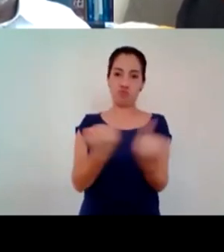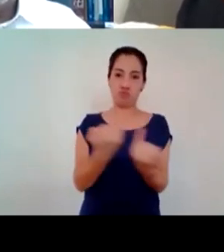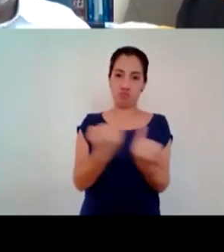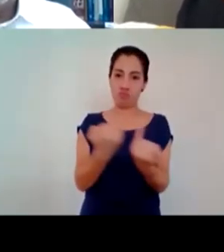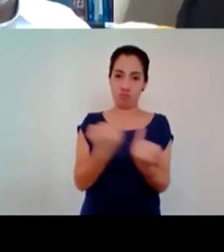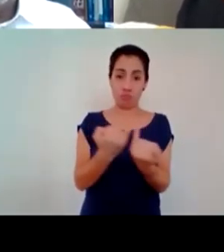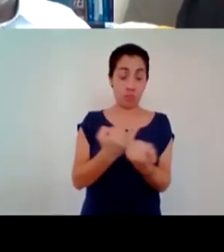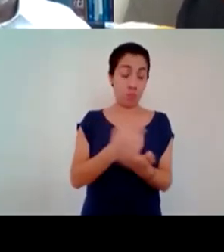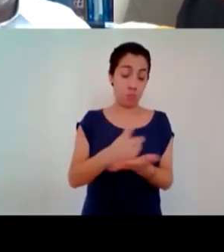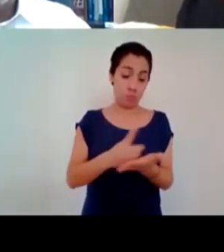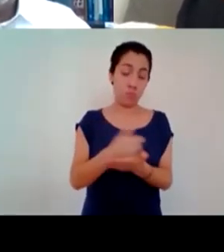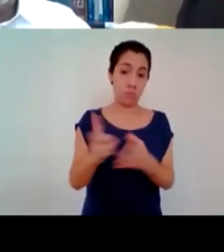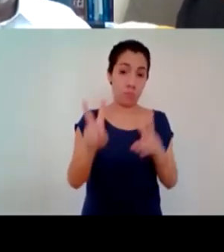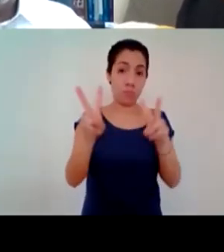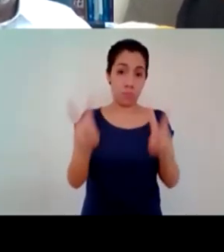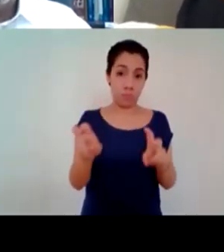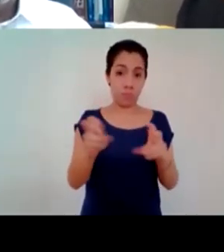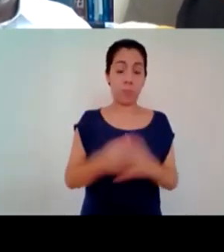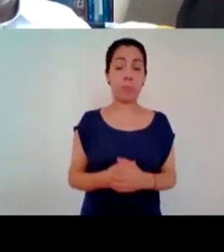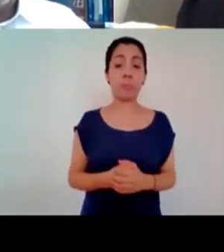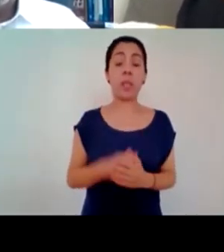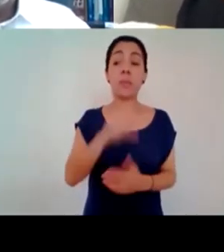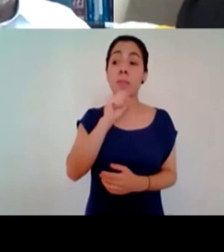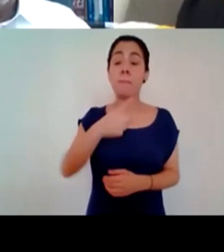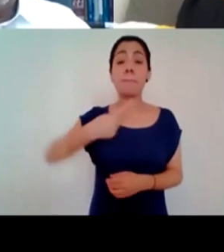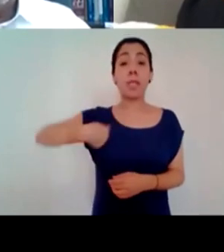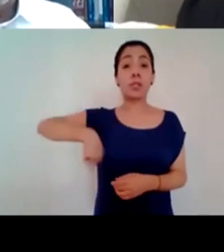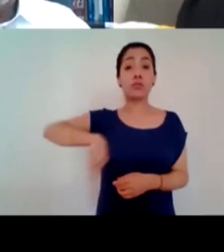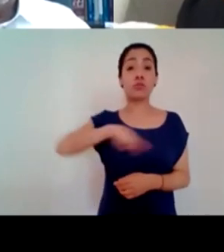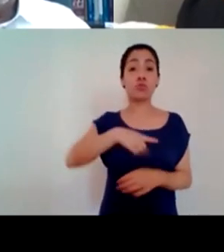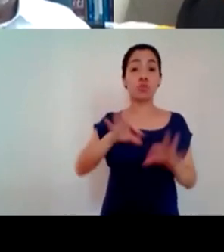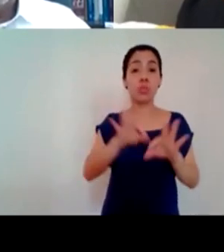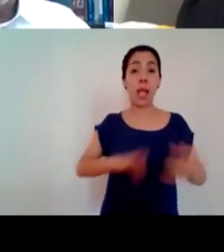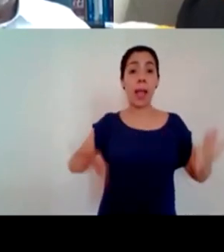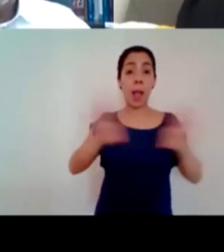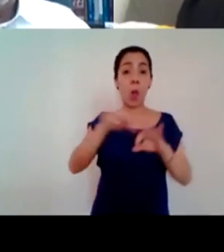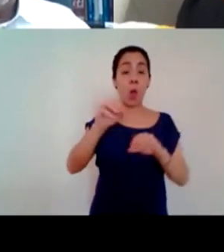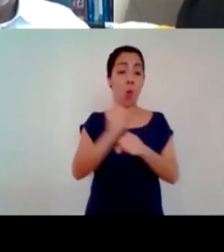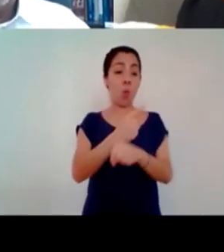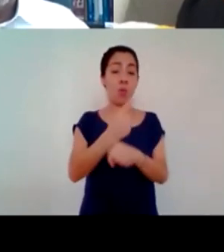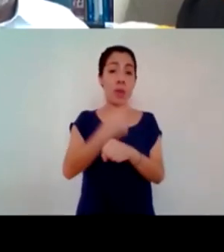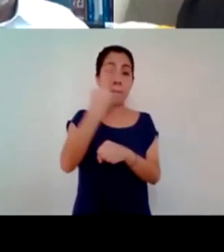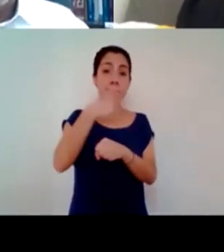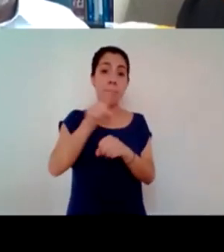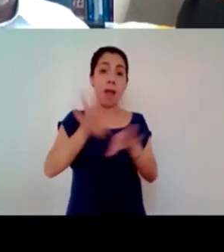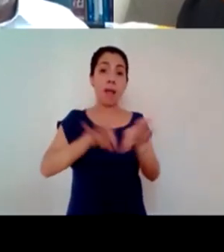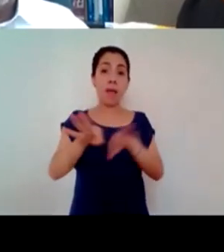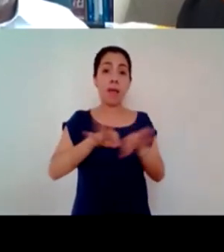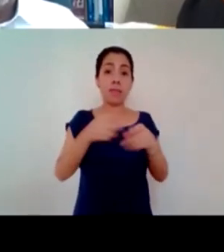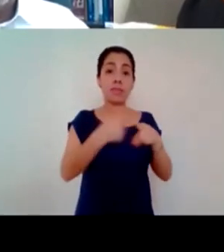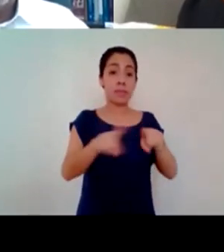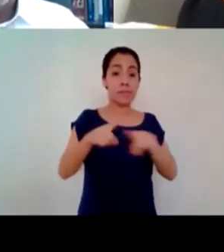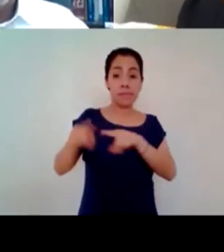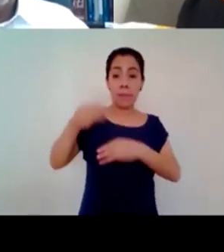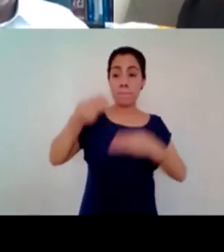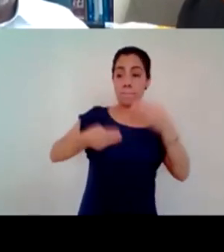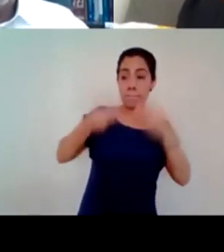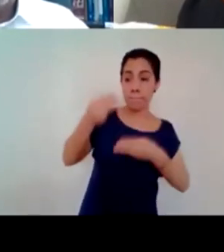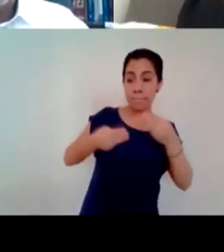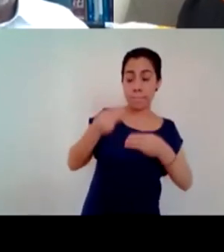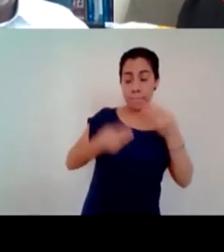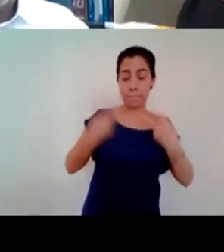últimamente una gran oportunidad de trabajar con muchos abogados, muchos magistrados, legisladores, en esto que le